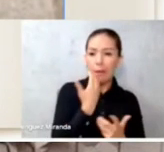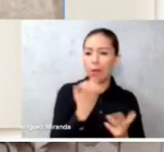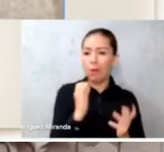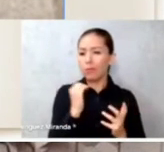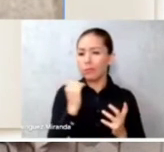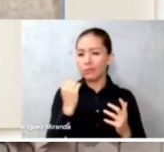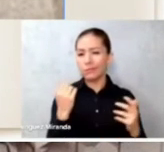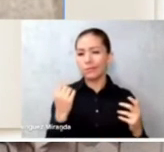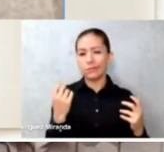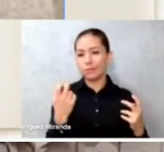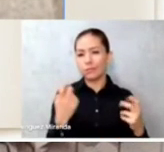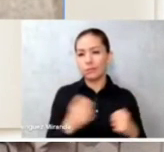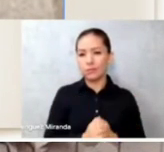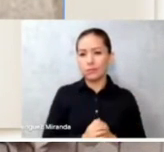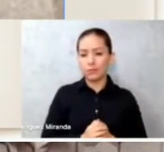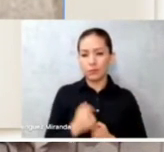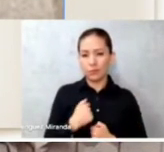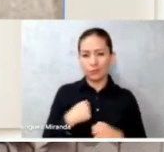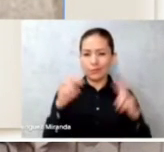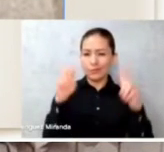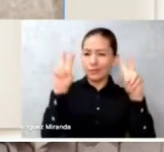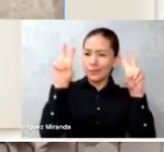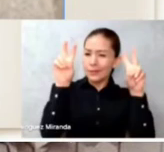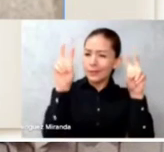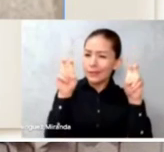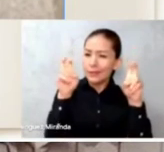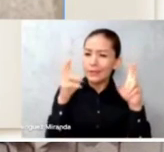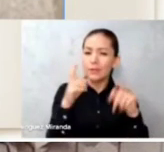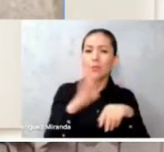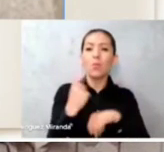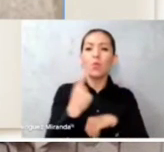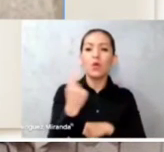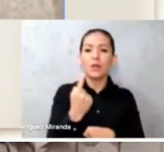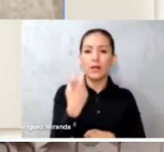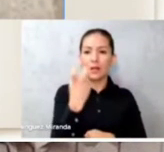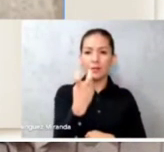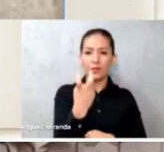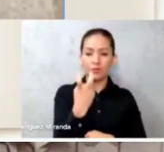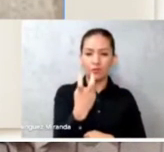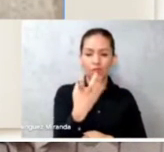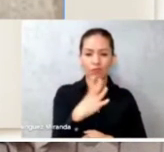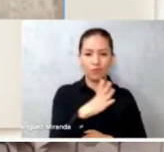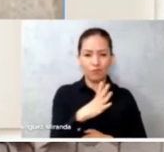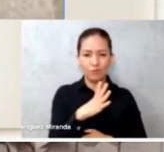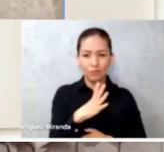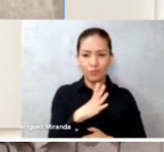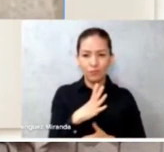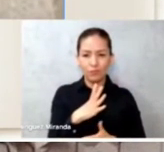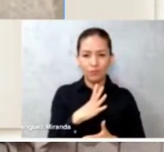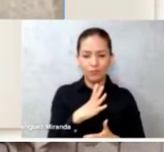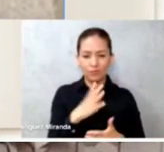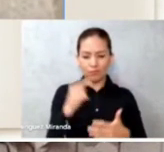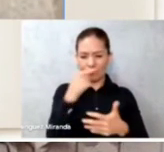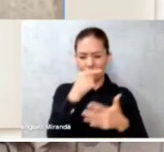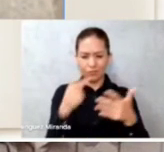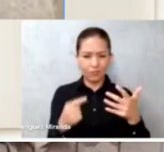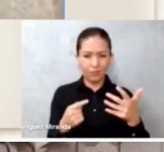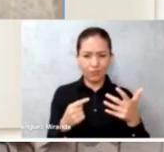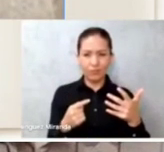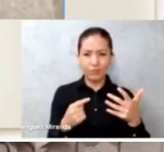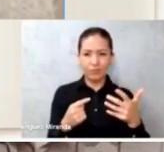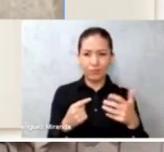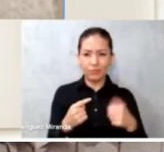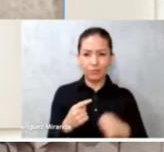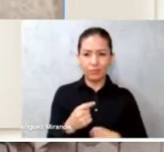Y abro comillas, ¿por qué sacó a colación dichos procedimientos especiales sancionadores? Cierro